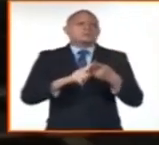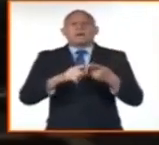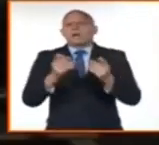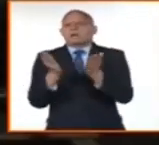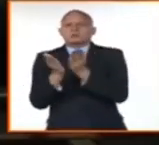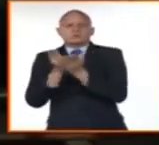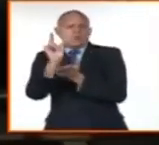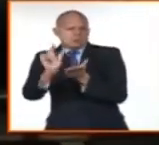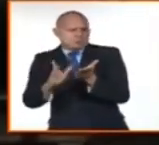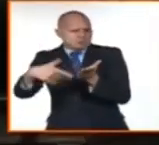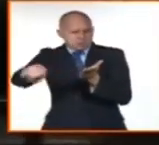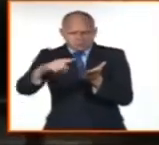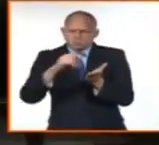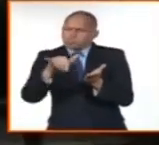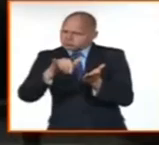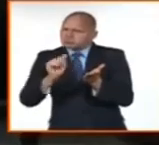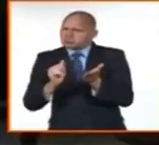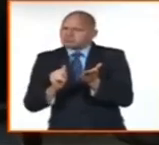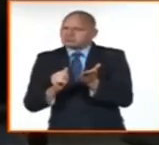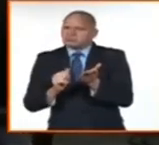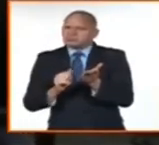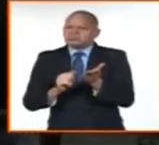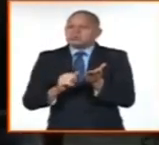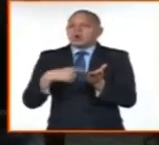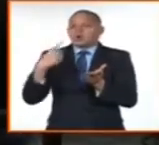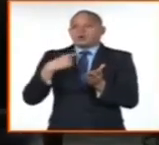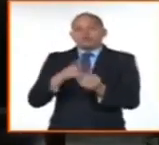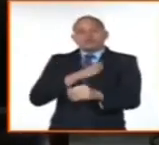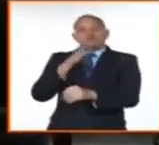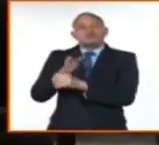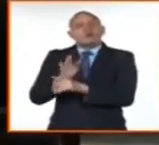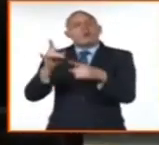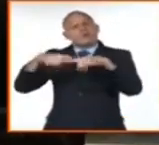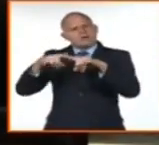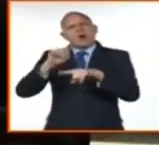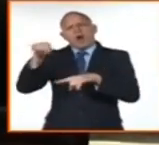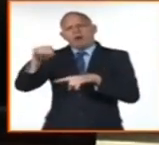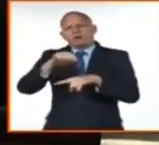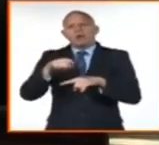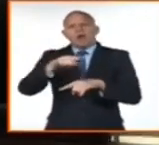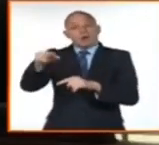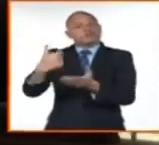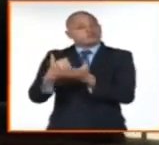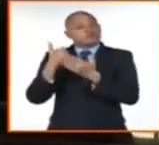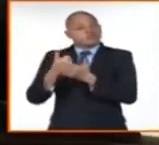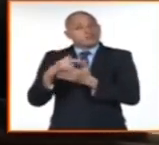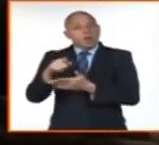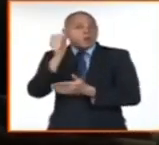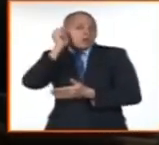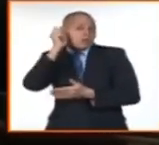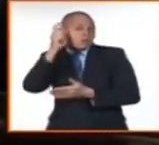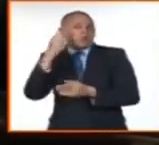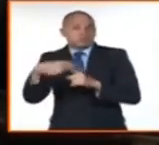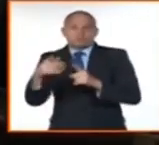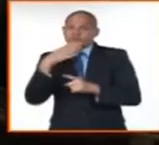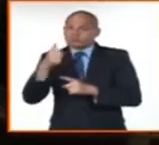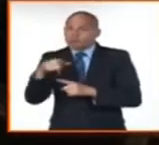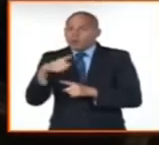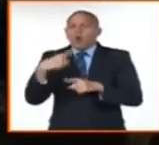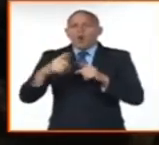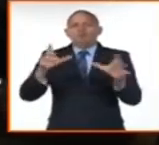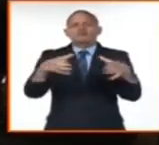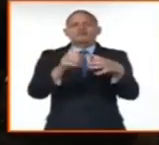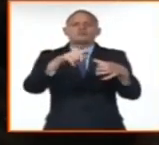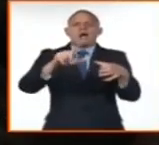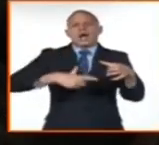que estar presente en una universidad, reunirnos con estudiantes, además nos están aportando muchísimas ideas, con artistas